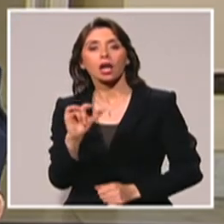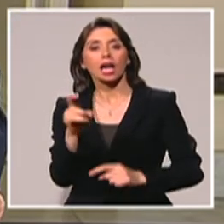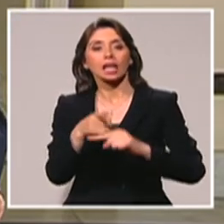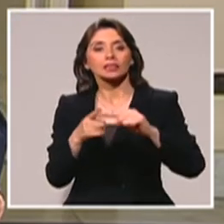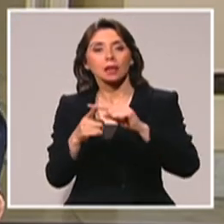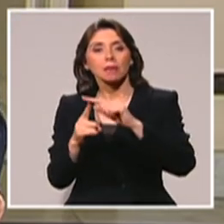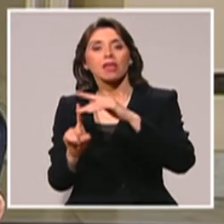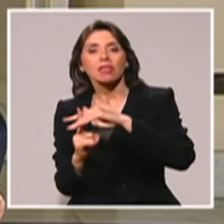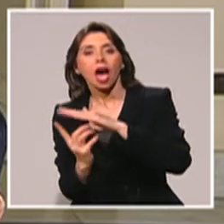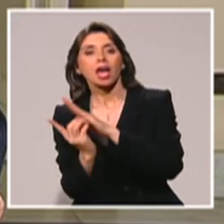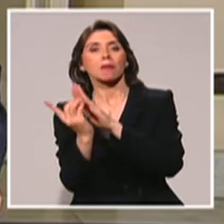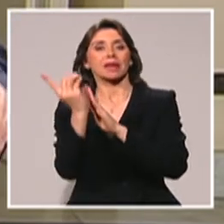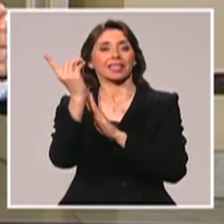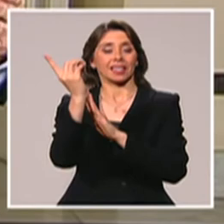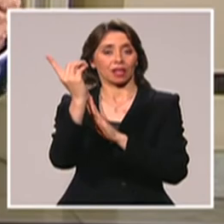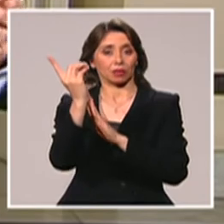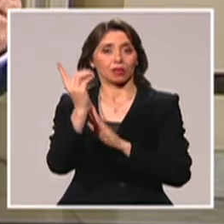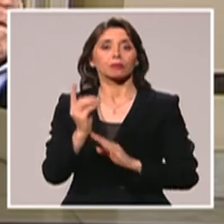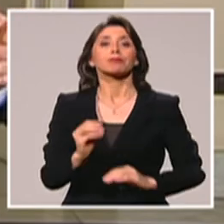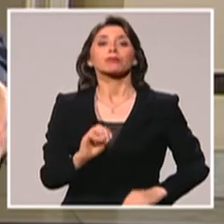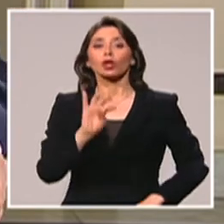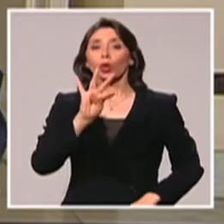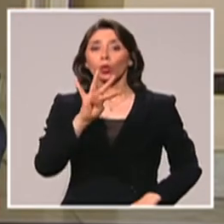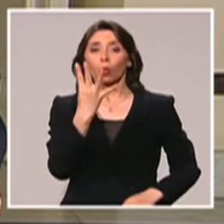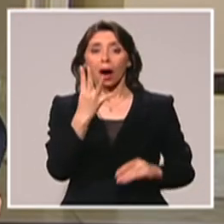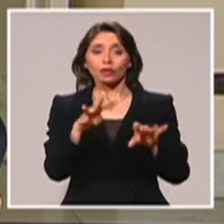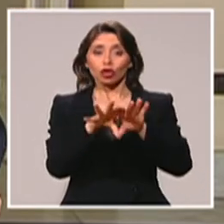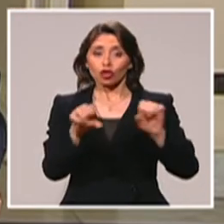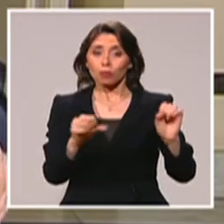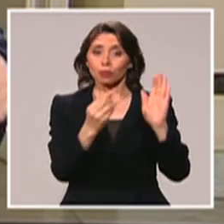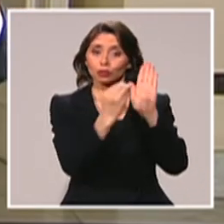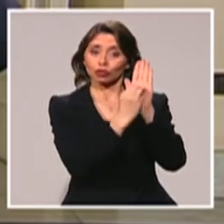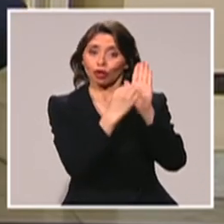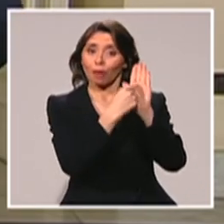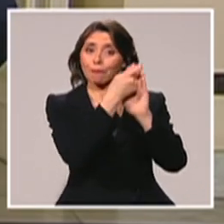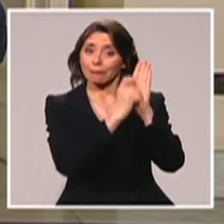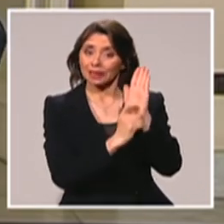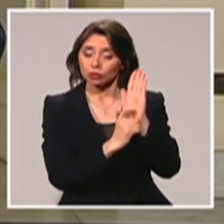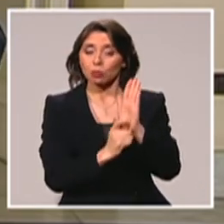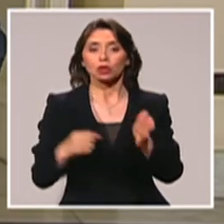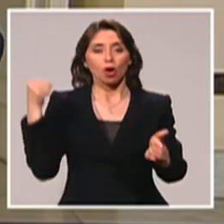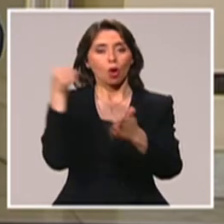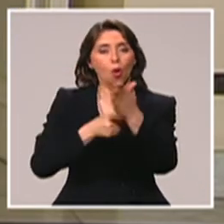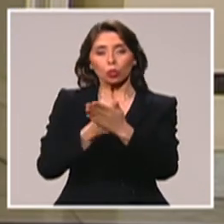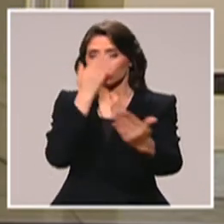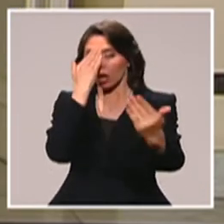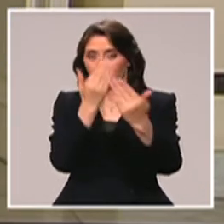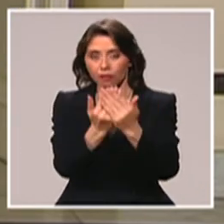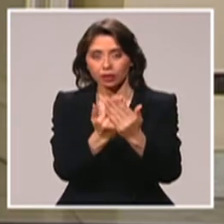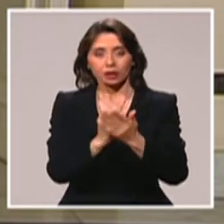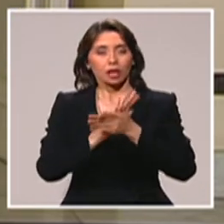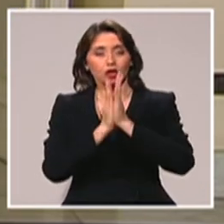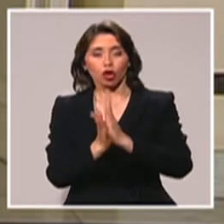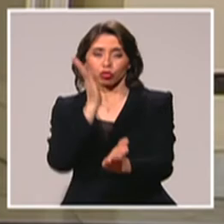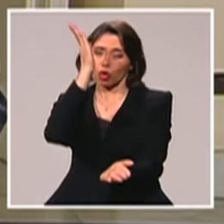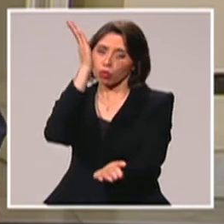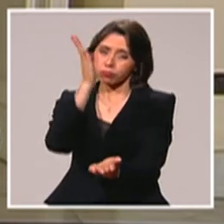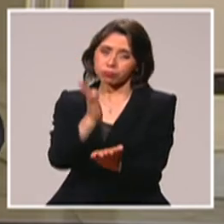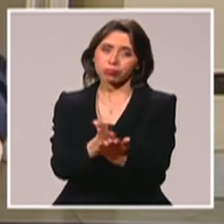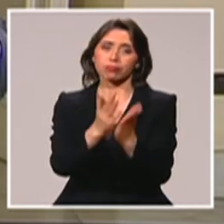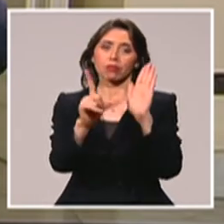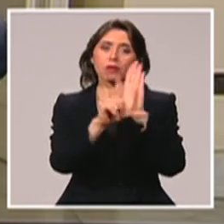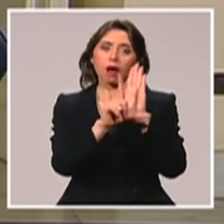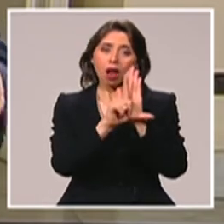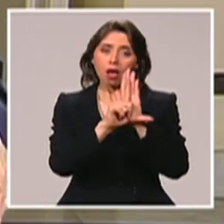emergente el cuarto compromiso del presupuesto es la lucha frontal y con todo el rigor de la ley